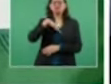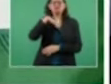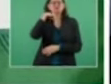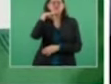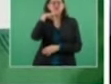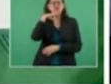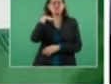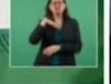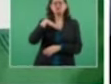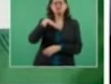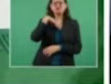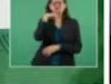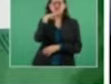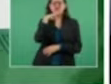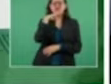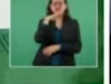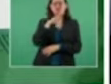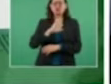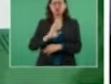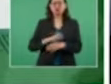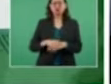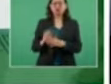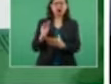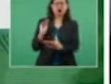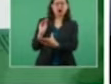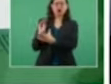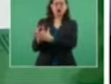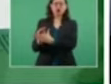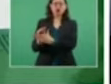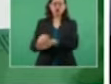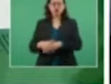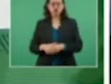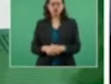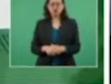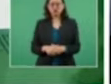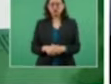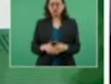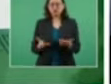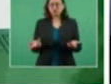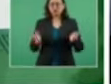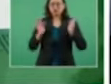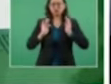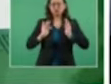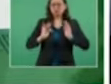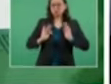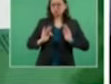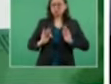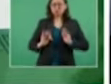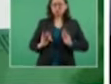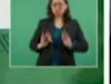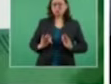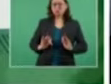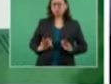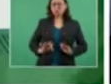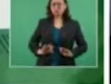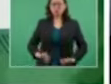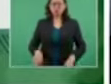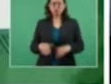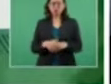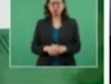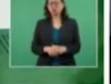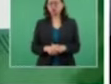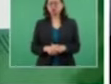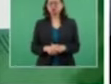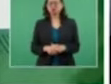sistema e intentar obtener más simpatía para las próximas votaciones de 2024, y no una alternativa que eleve el nivel